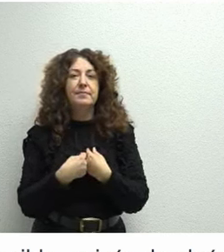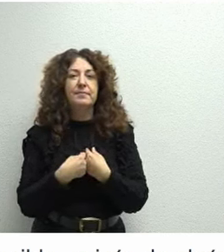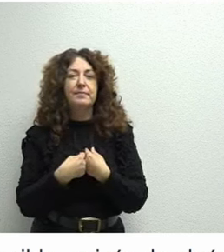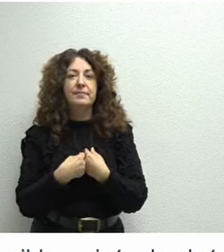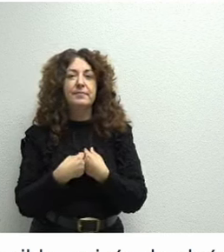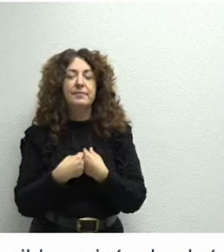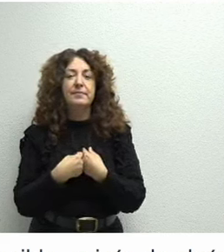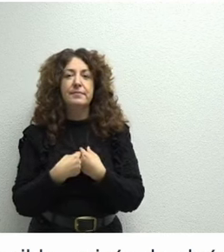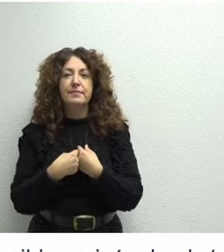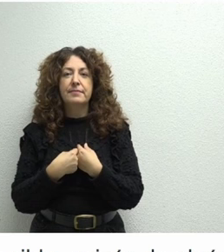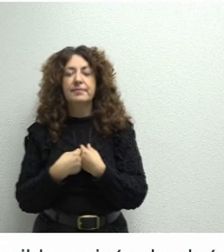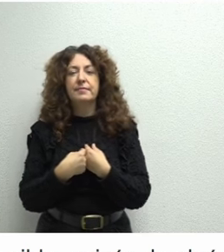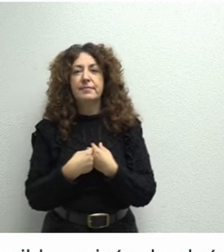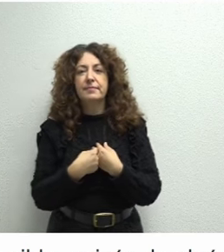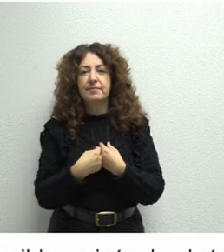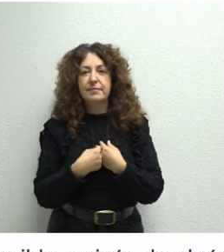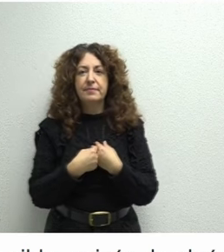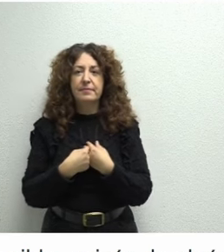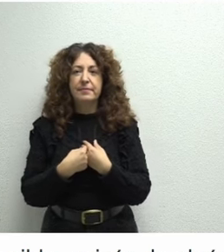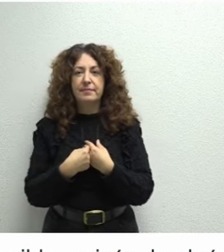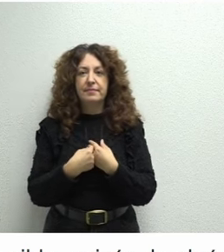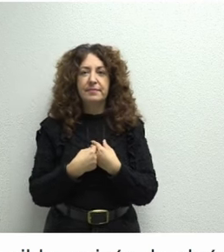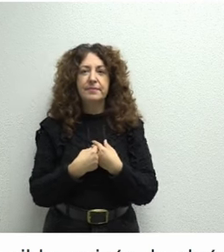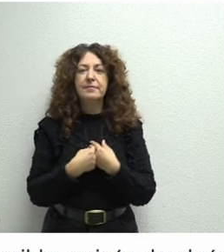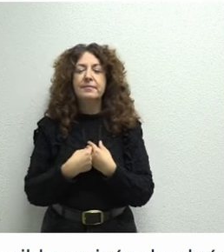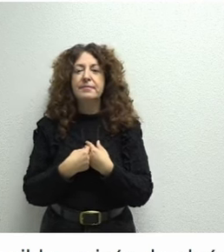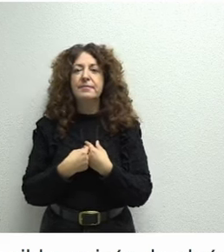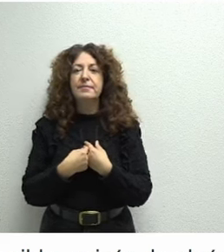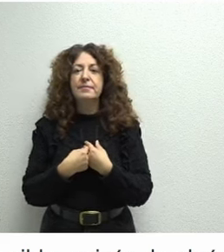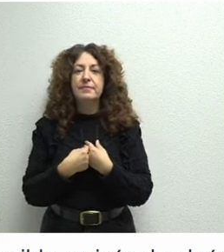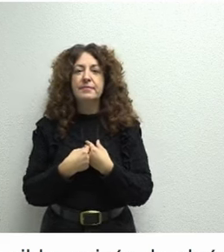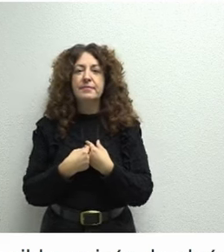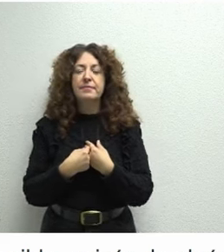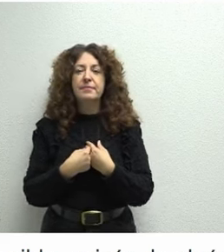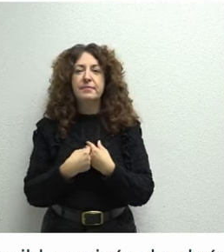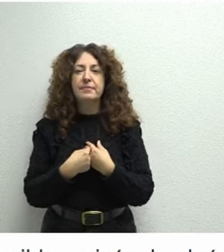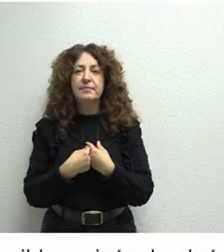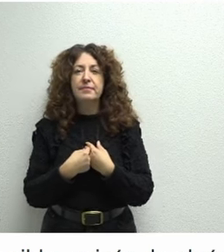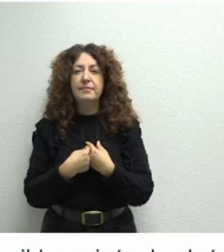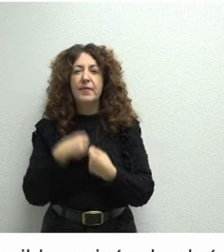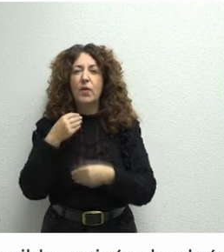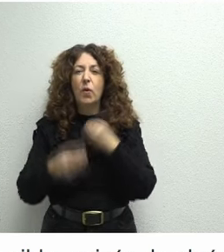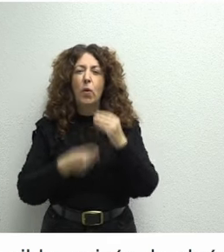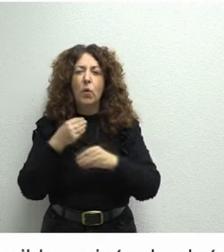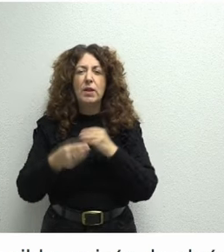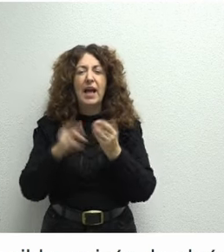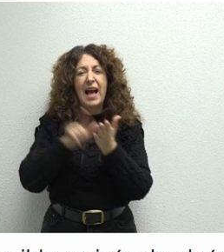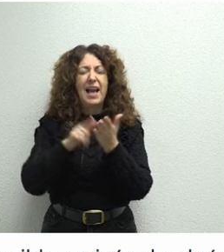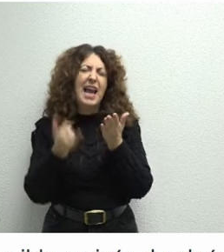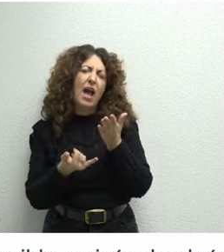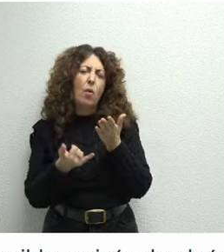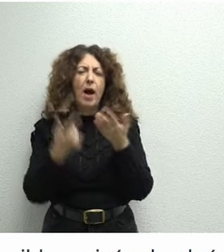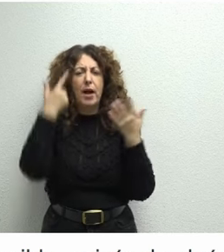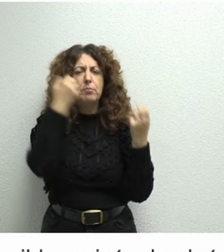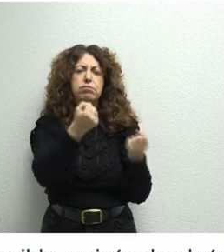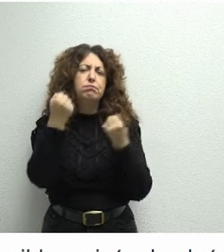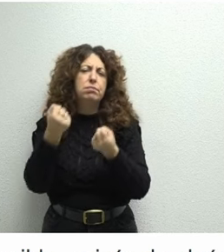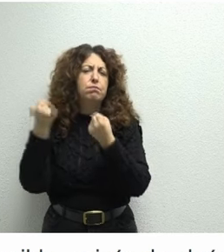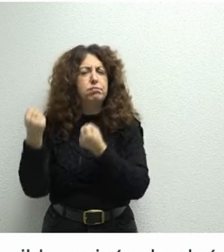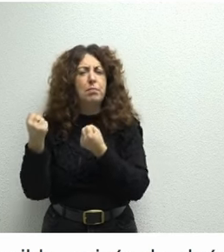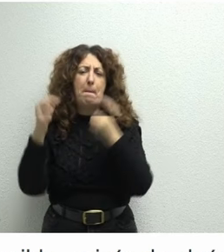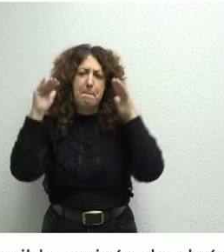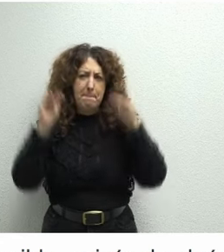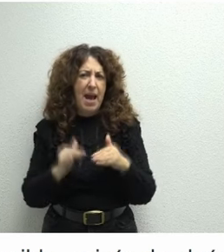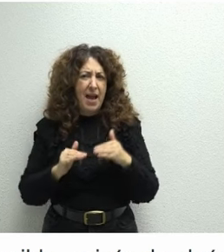de ser bueno perdón aparte de esto de utilizar un lenguaje menos técnico